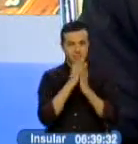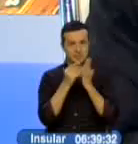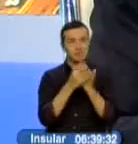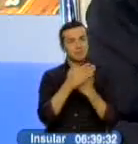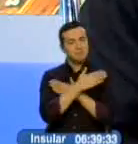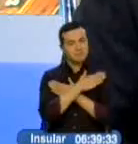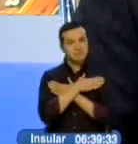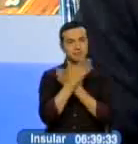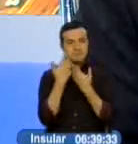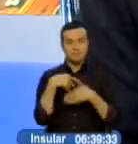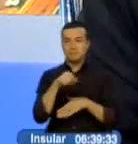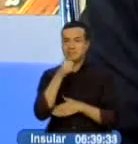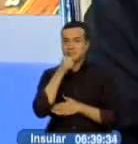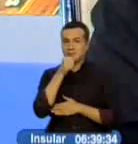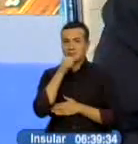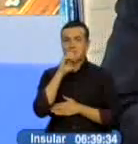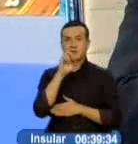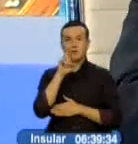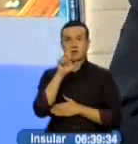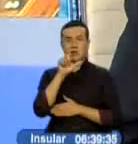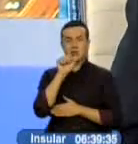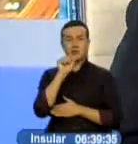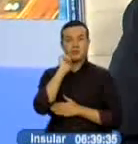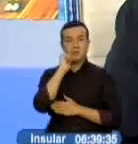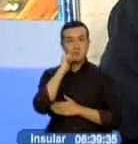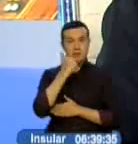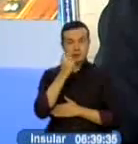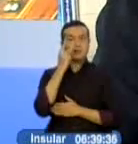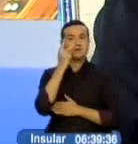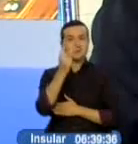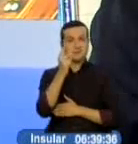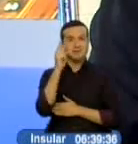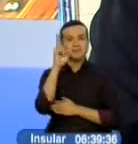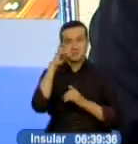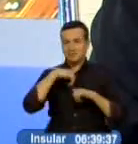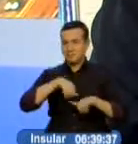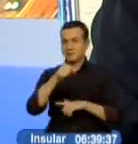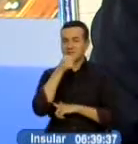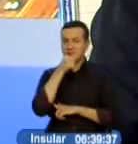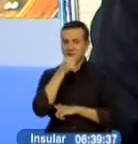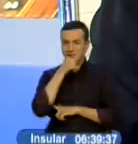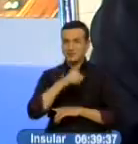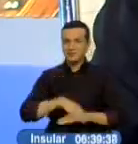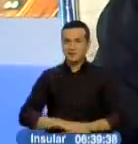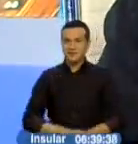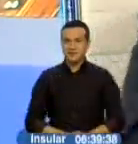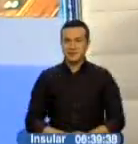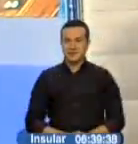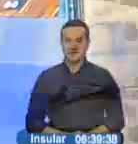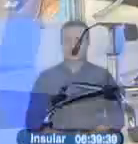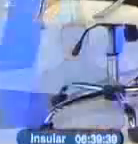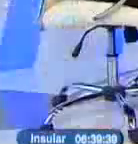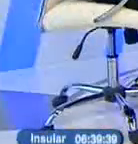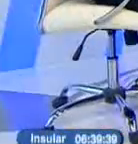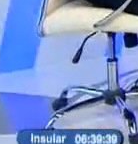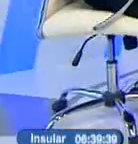fuerte abrazo. Esto fue Pensamiento Crítico. Soy Carlos Rabascal. Yo los espero el día de mañana con más Pensamiento Crítico. Gracias.